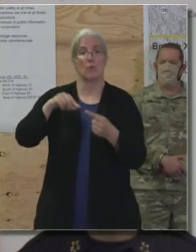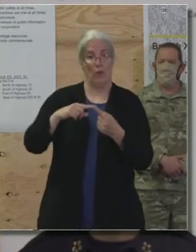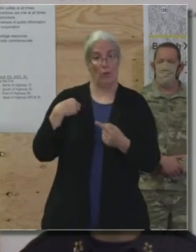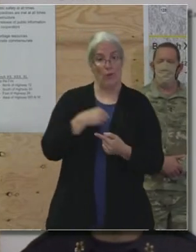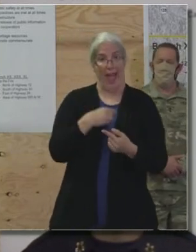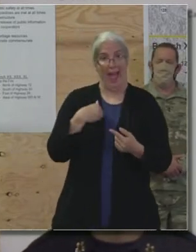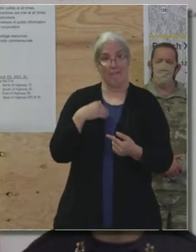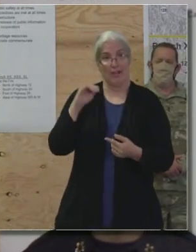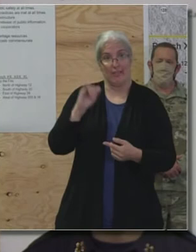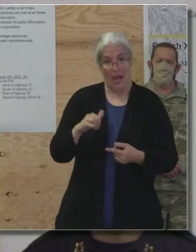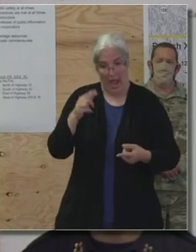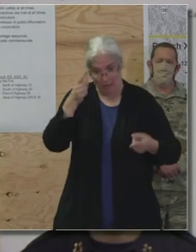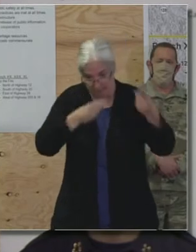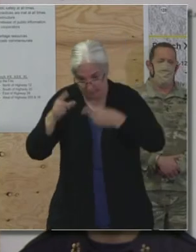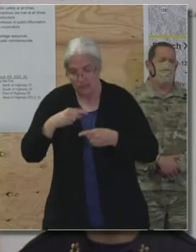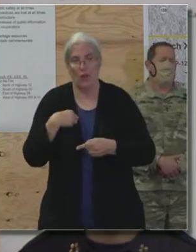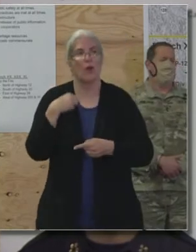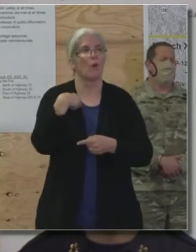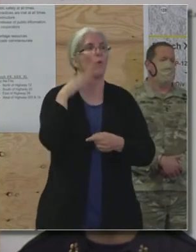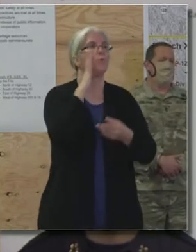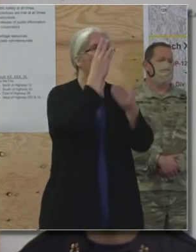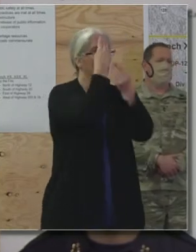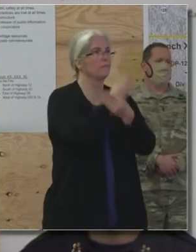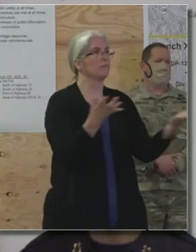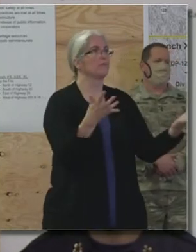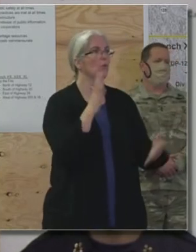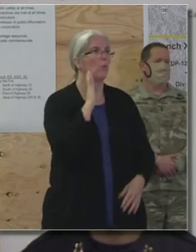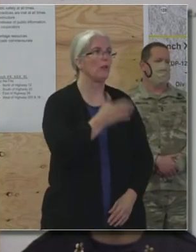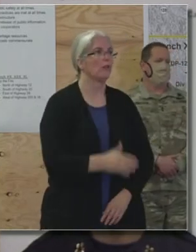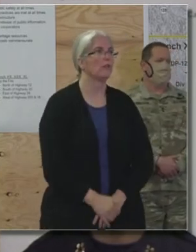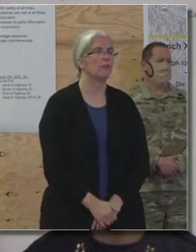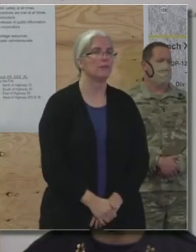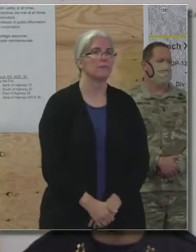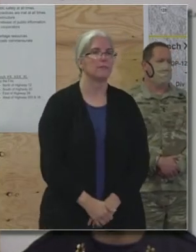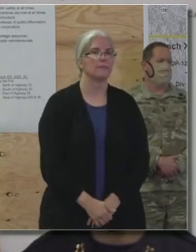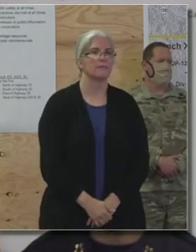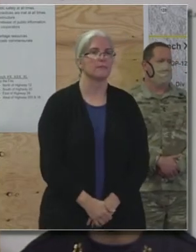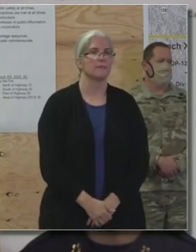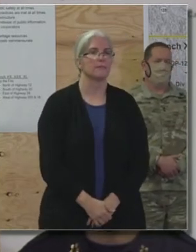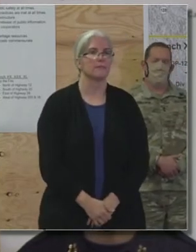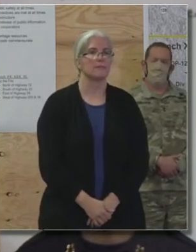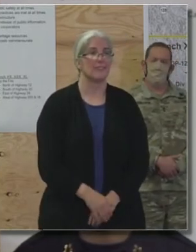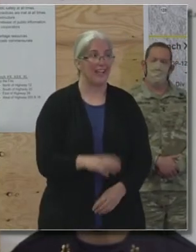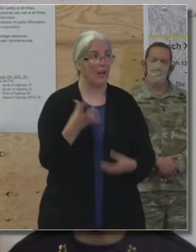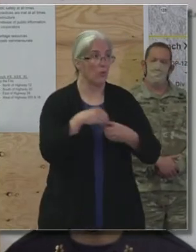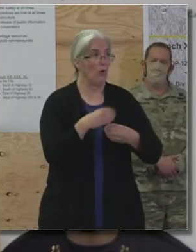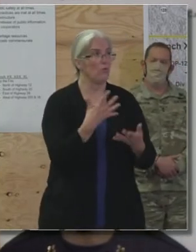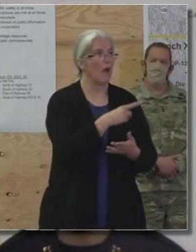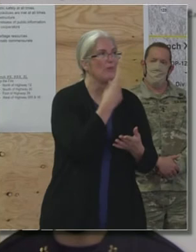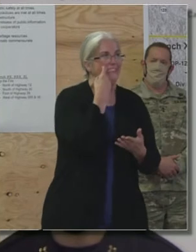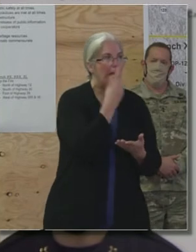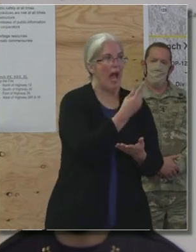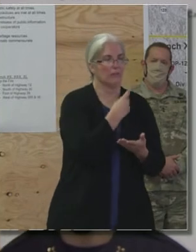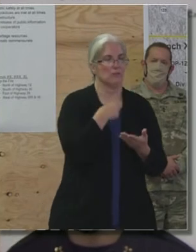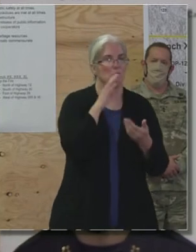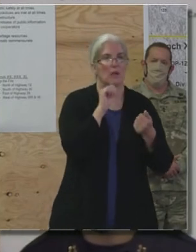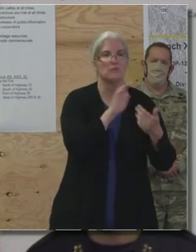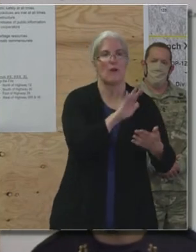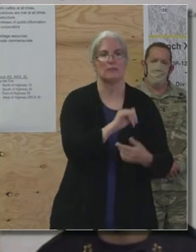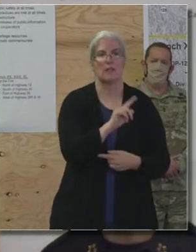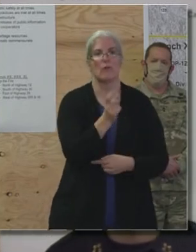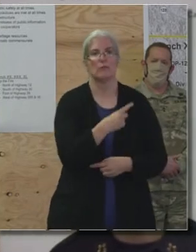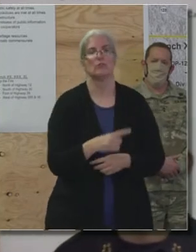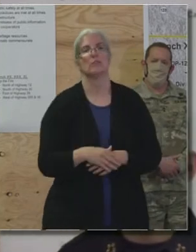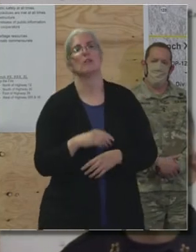a ese punto anunciaremos esas consideraciones incluyendo lo que acaba de preguntar antes